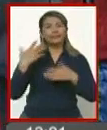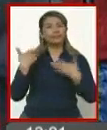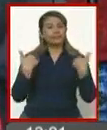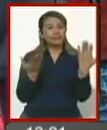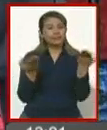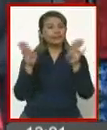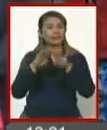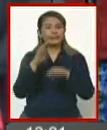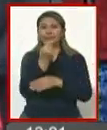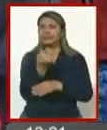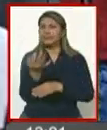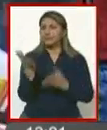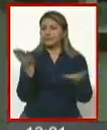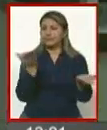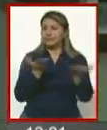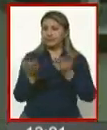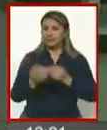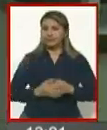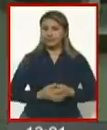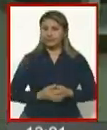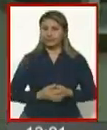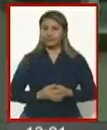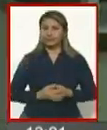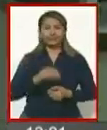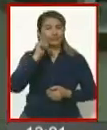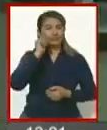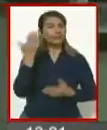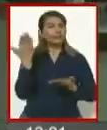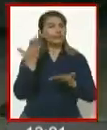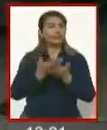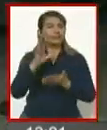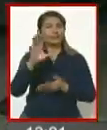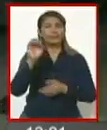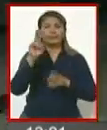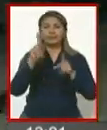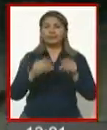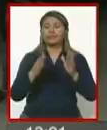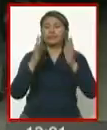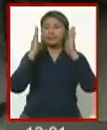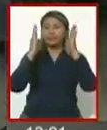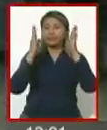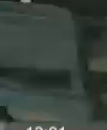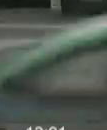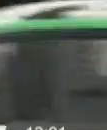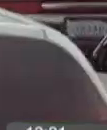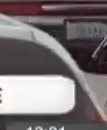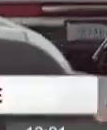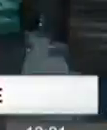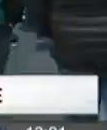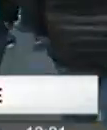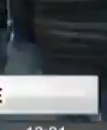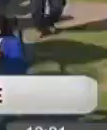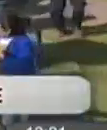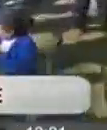que cerrar algunos servicios. A este centro a diario llegan más de 50 pacientes para ser atendidos.